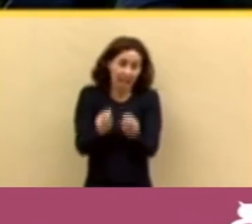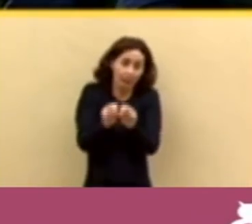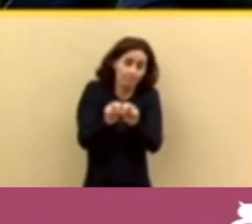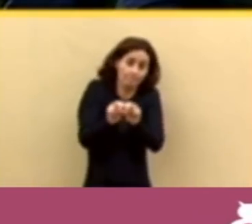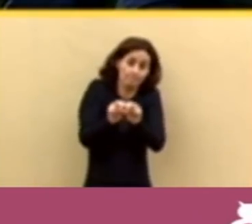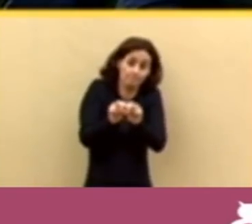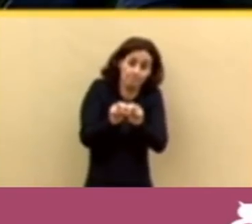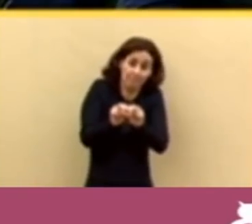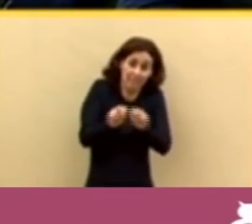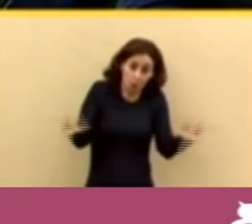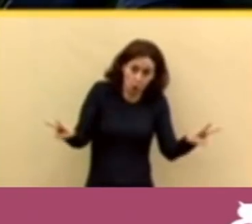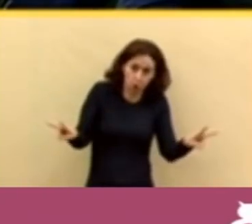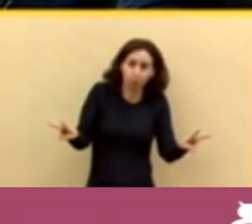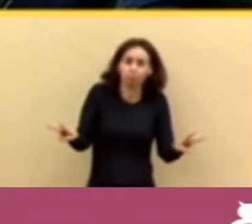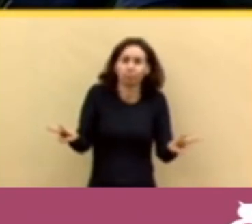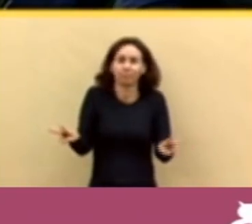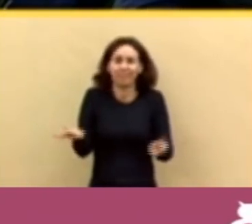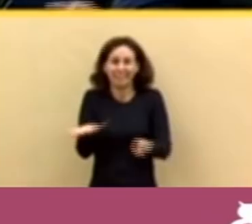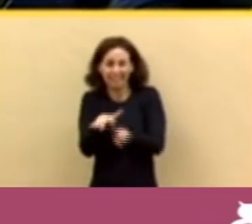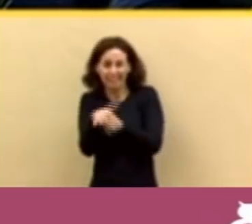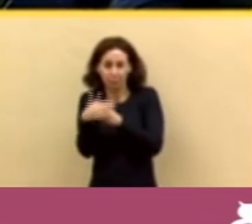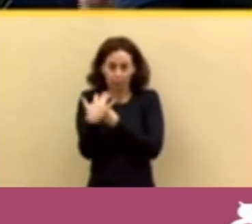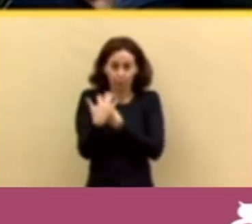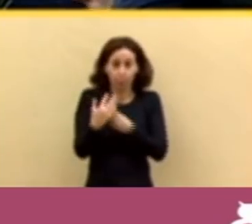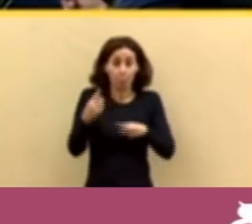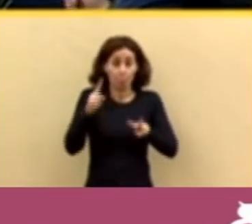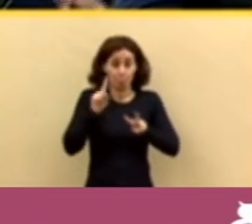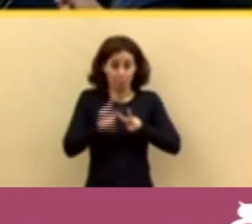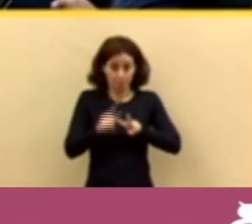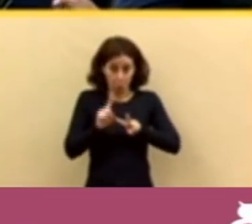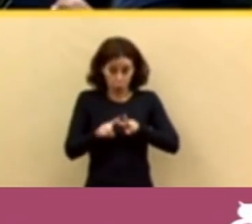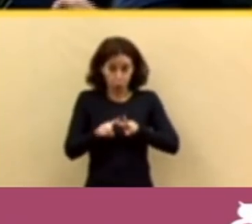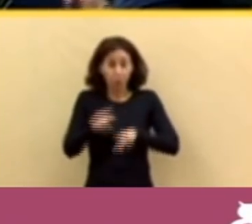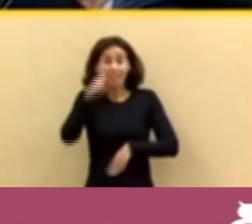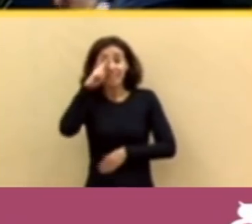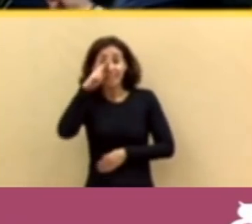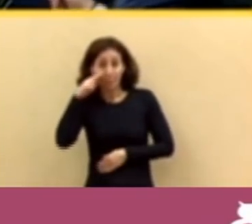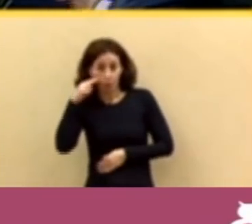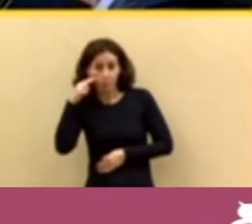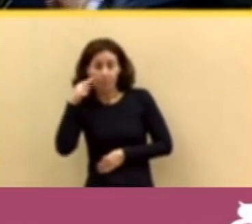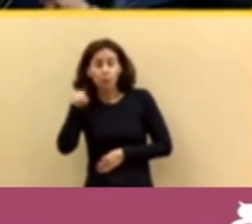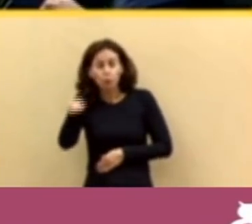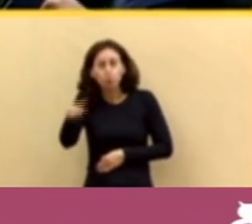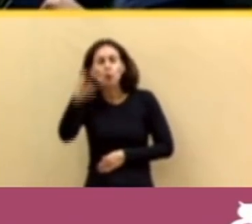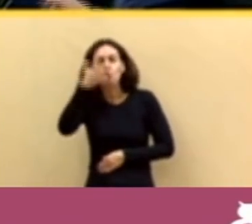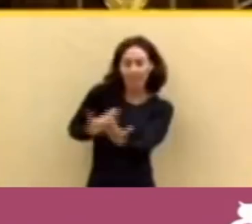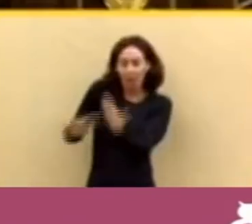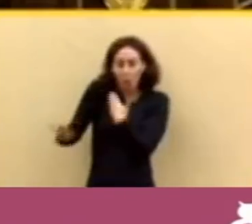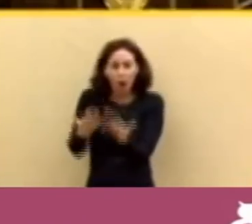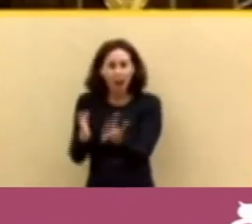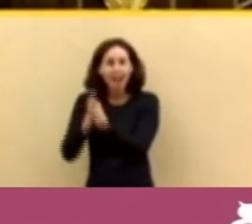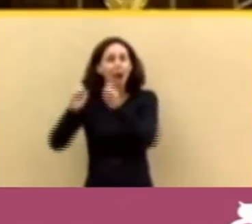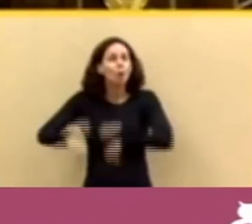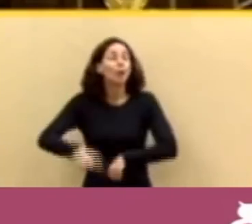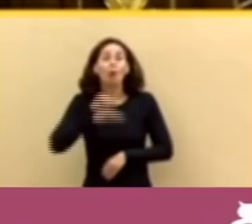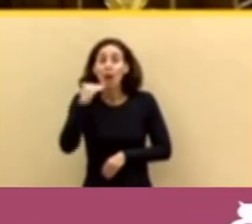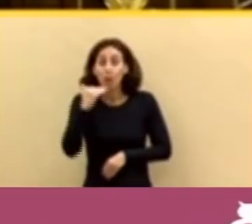porque le pusieron una trampa, porque cuando decimos, tienes toda la razón, que ya digo, yo ahí no voy, pues yo puedo tener incluso dudas respecto a